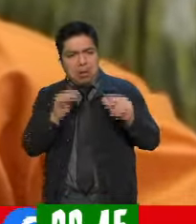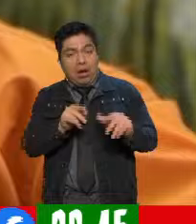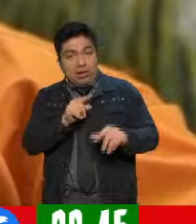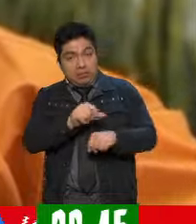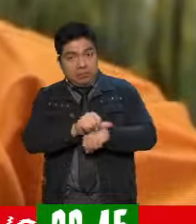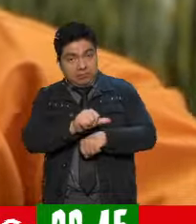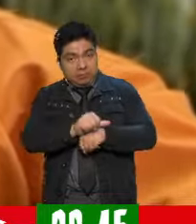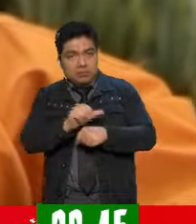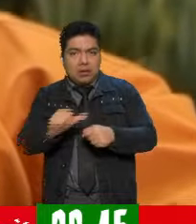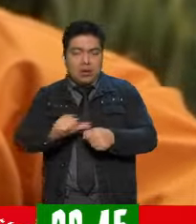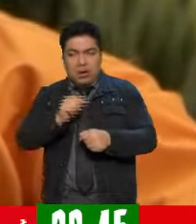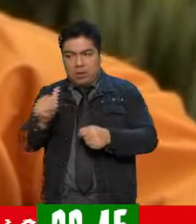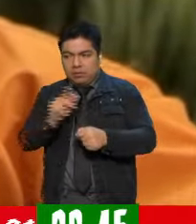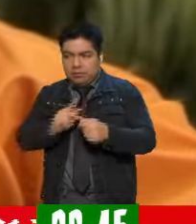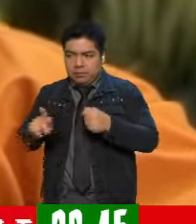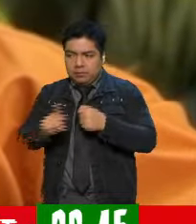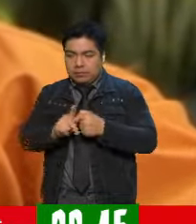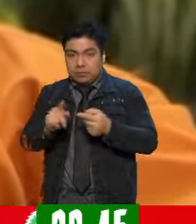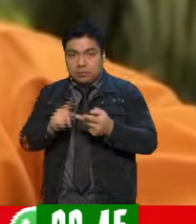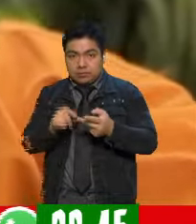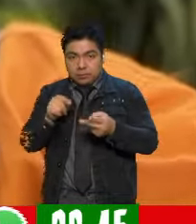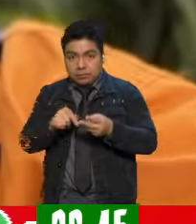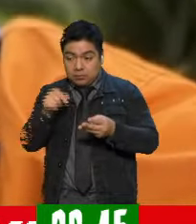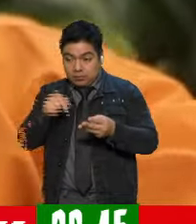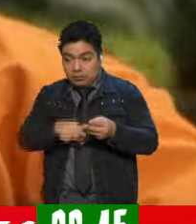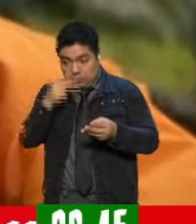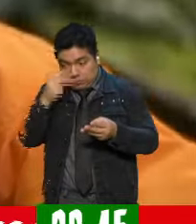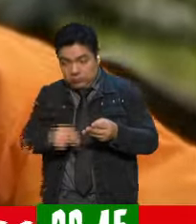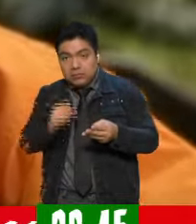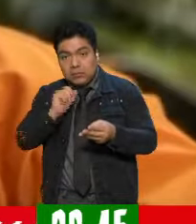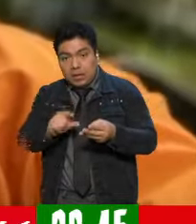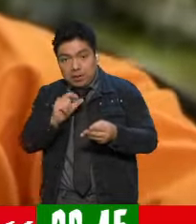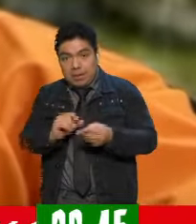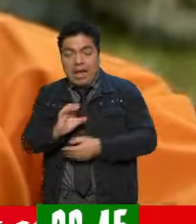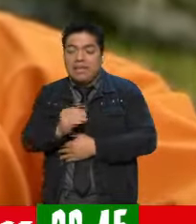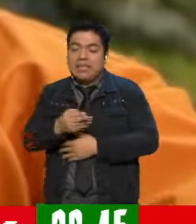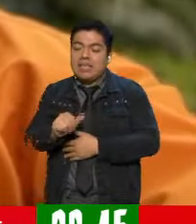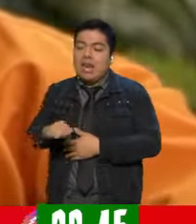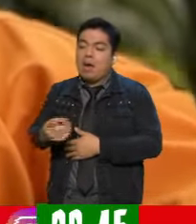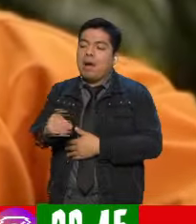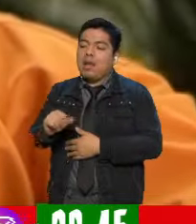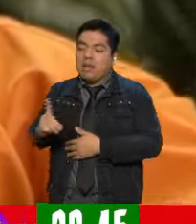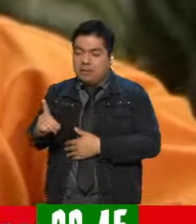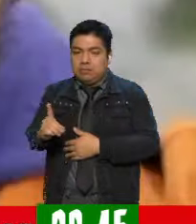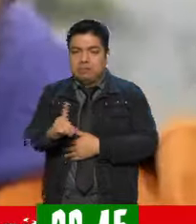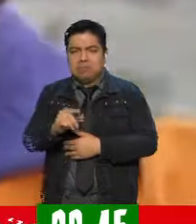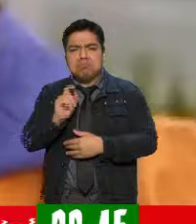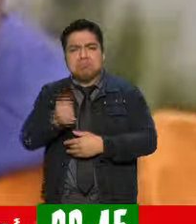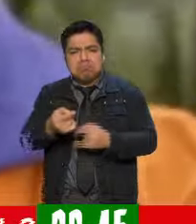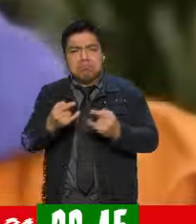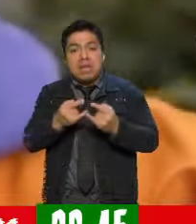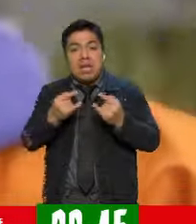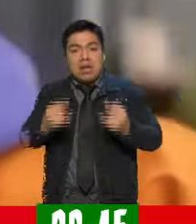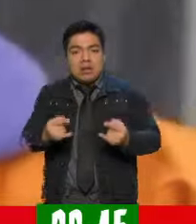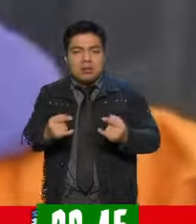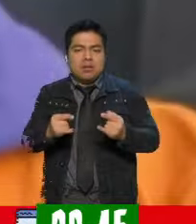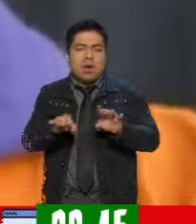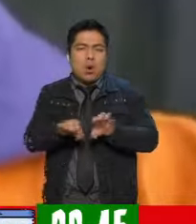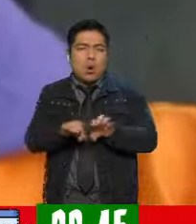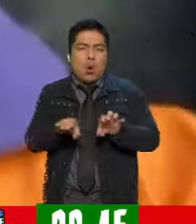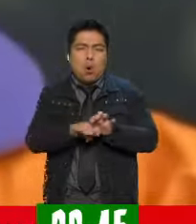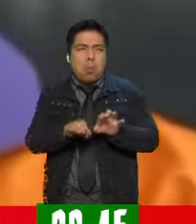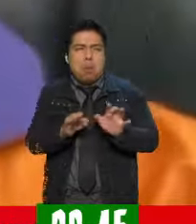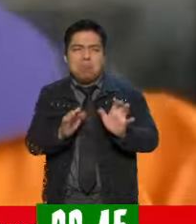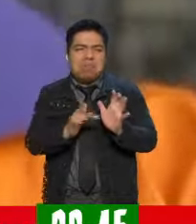país como en el extranjero. México no está siendo la excepción. Cuando acecha la maldad es básicamente la historia de un falso mesías. De alguna manera es